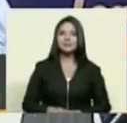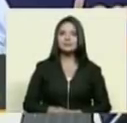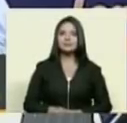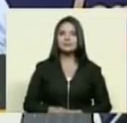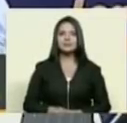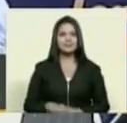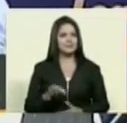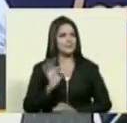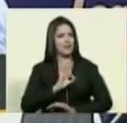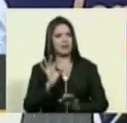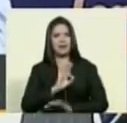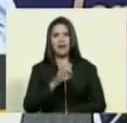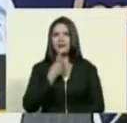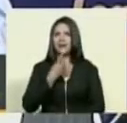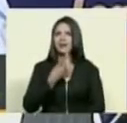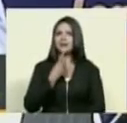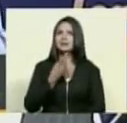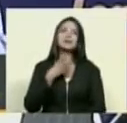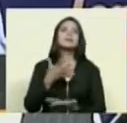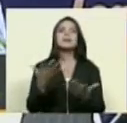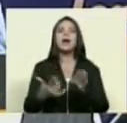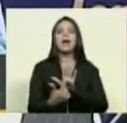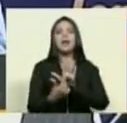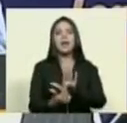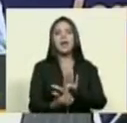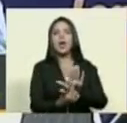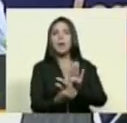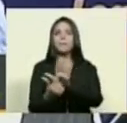tiene el ejemplo dantesco